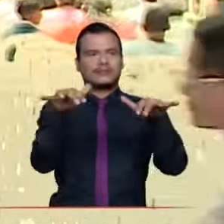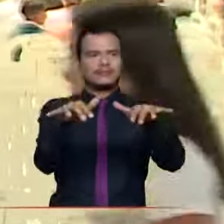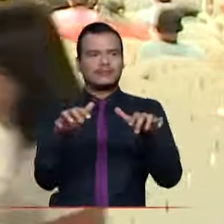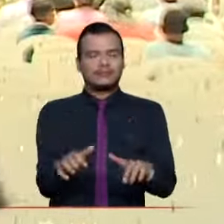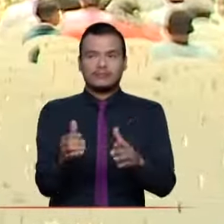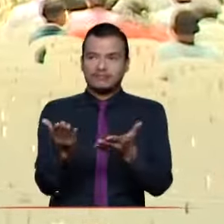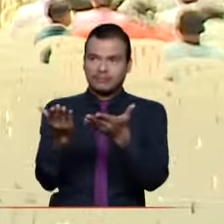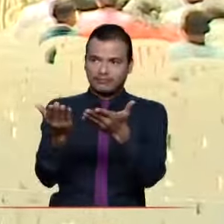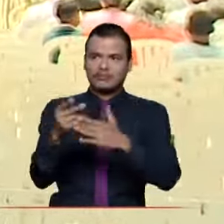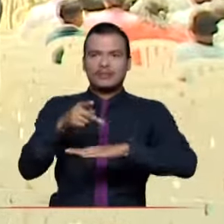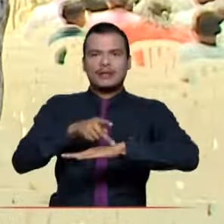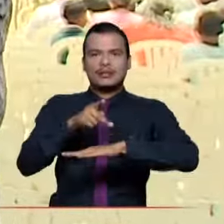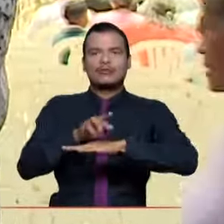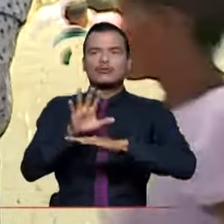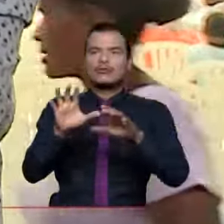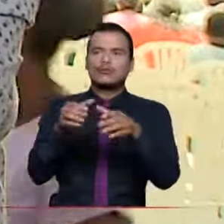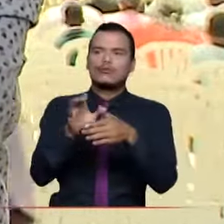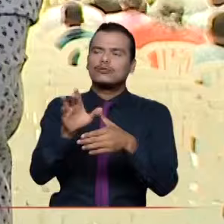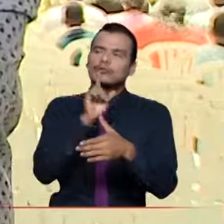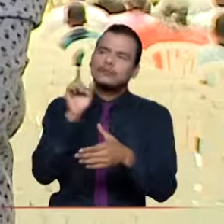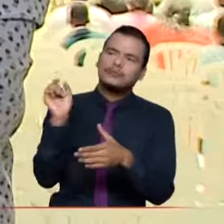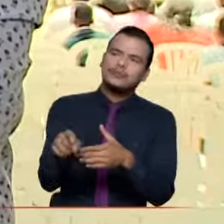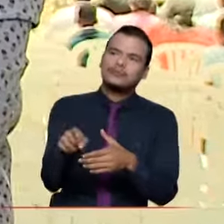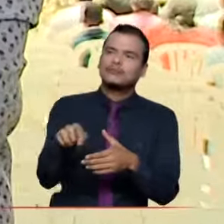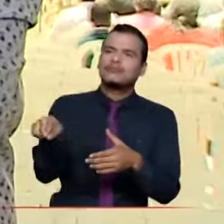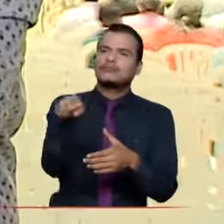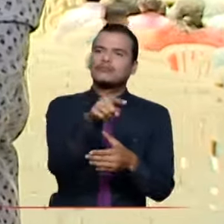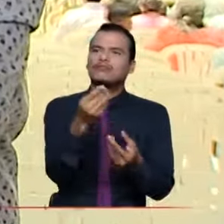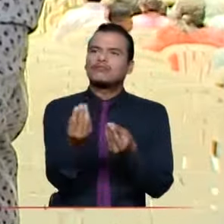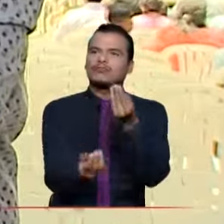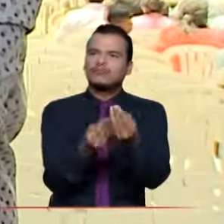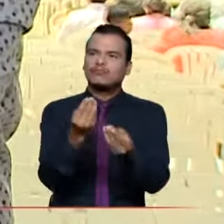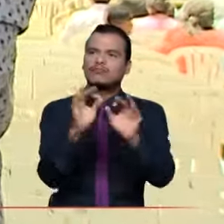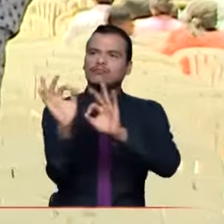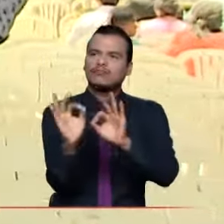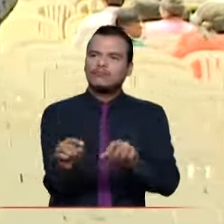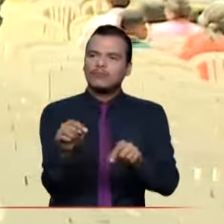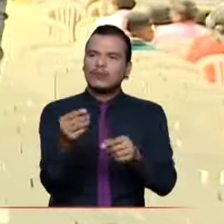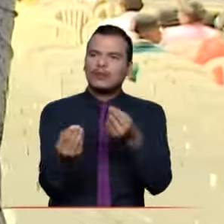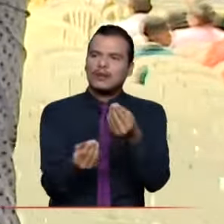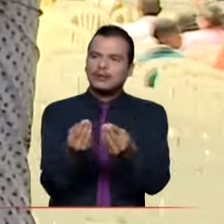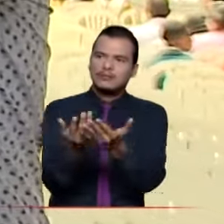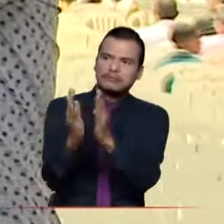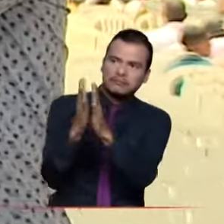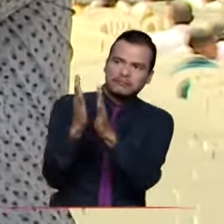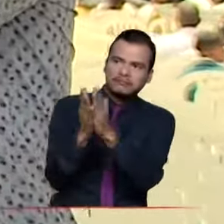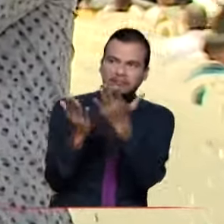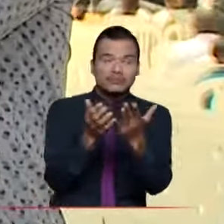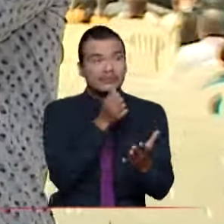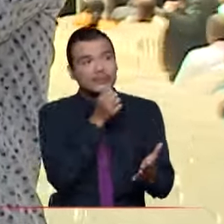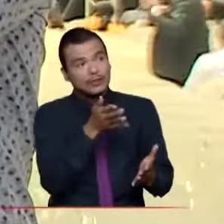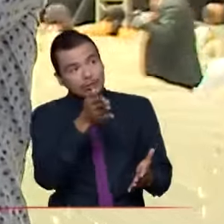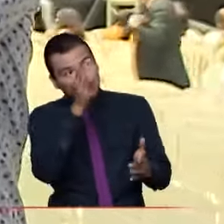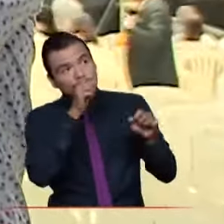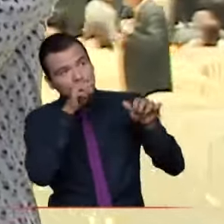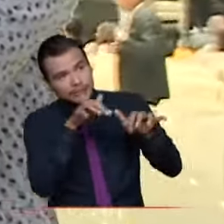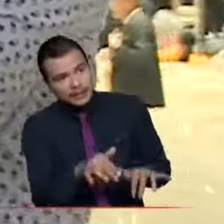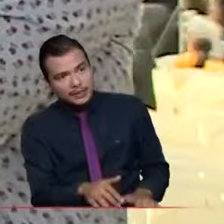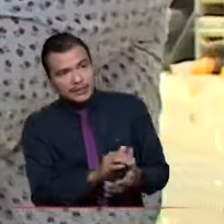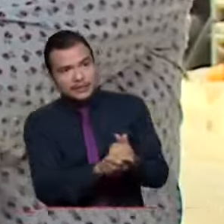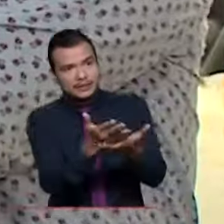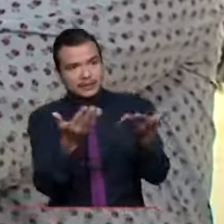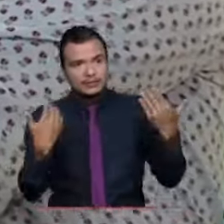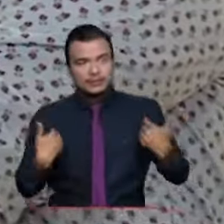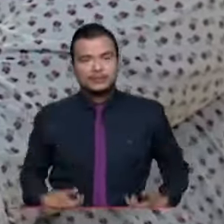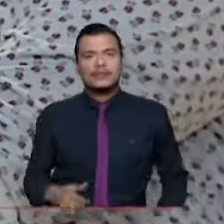quiero preguntarle sobre los detalles de los invitados internacionales que van a tener acá en el Coliseo del Pueblo. Dios les bendiga, un saludo para todos. Bueno, le